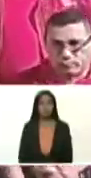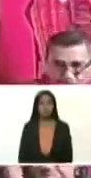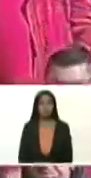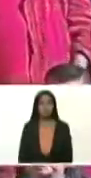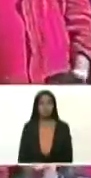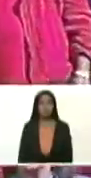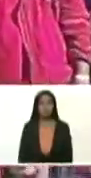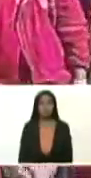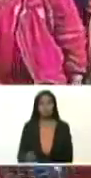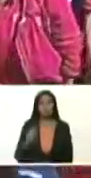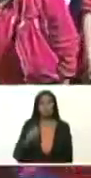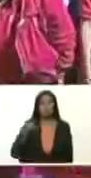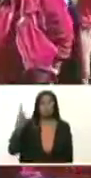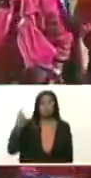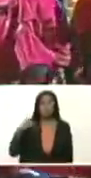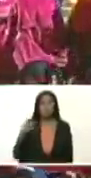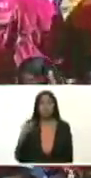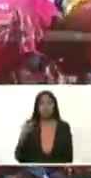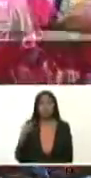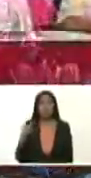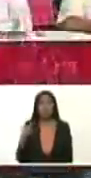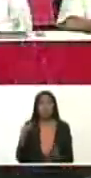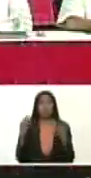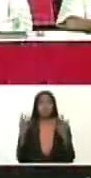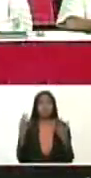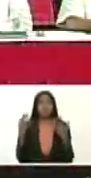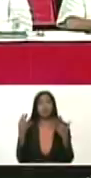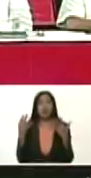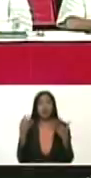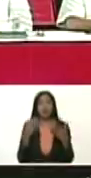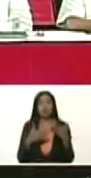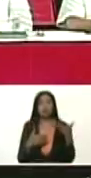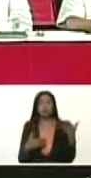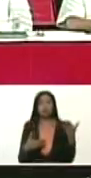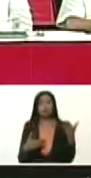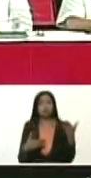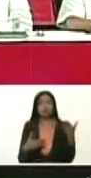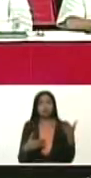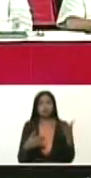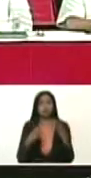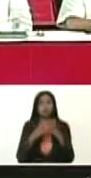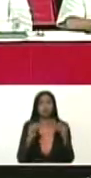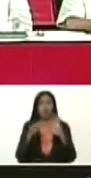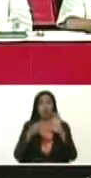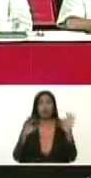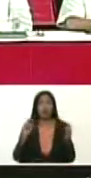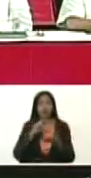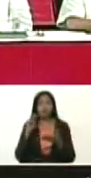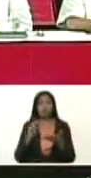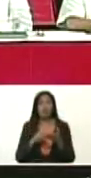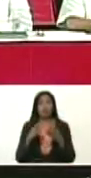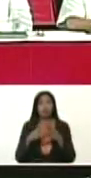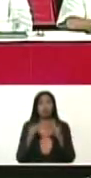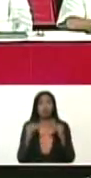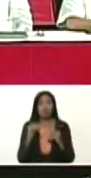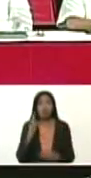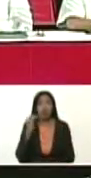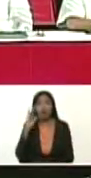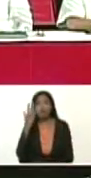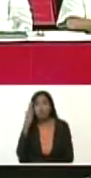Yo tengo en mis manos. Sí, esto va en cadena. ¿Hay alguna